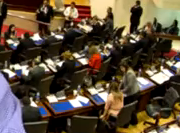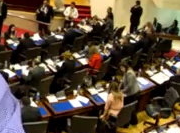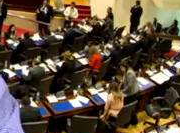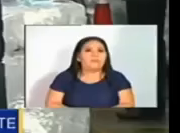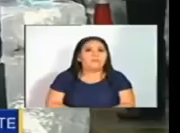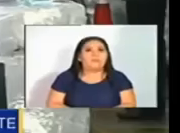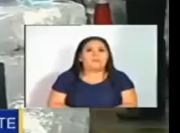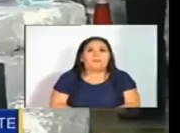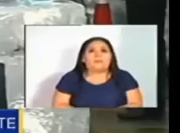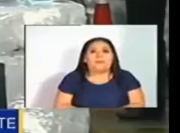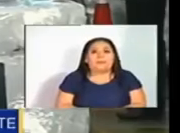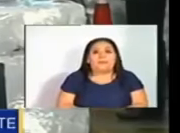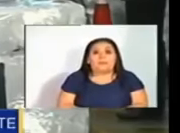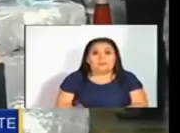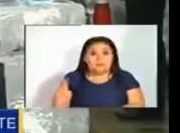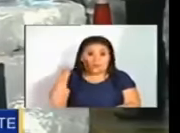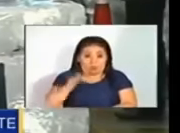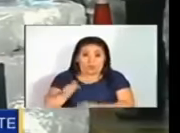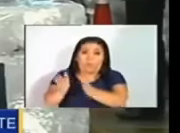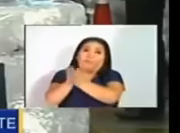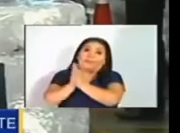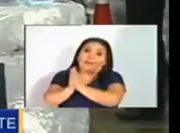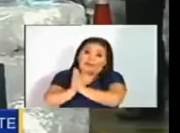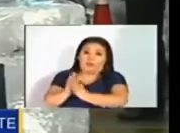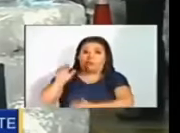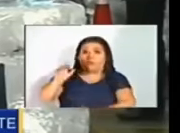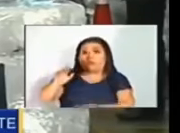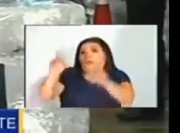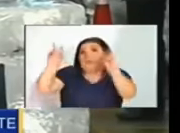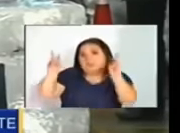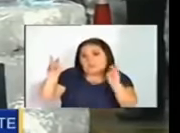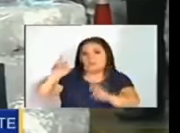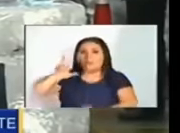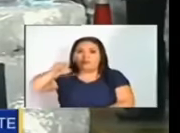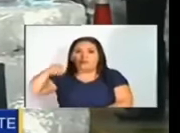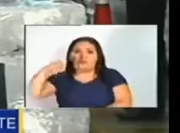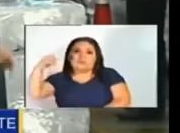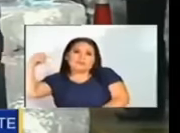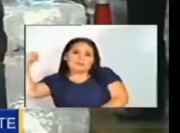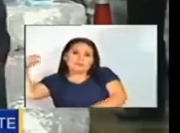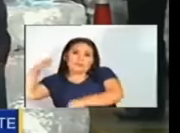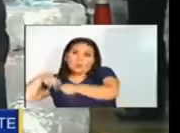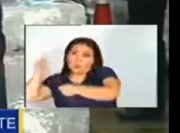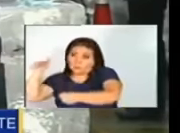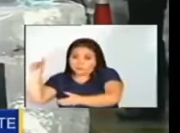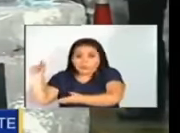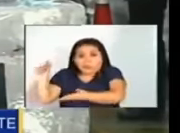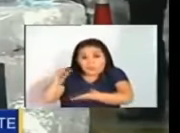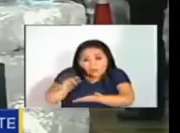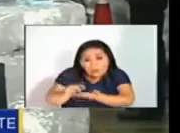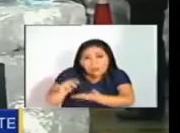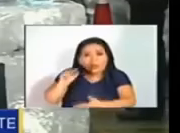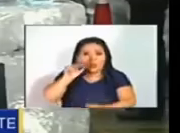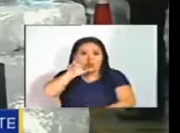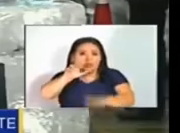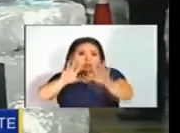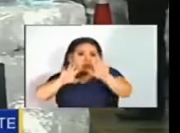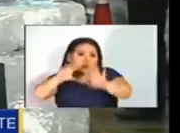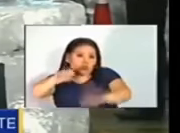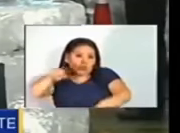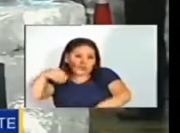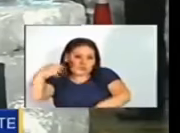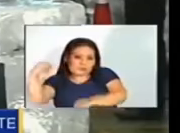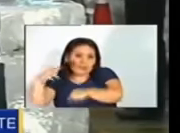a los señoritos. Estamos pidiendo que de los 3 mil supuestos millones que nos iban a dar, que nos autoricen 390 millones,